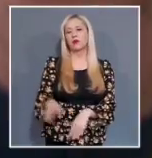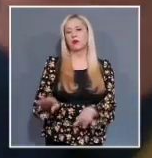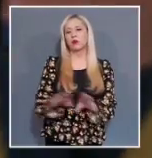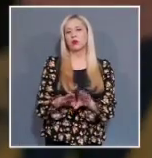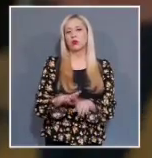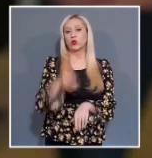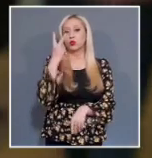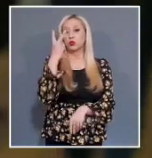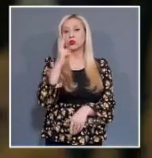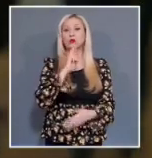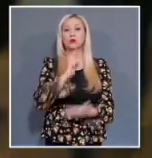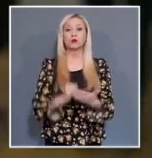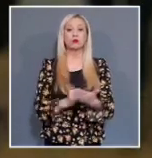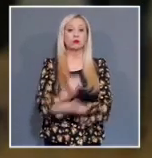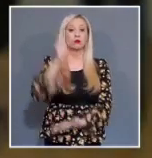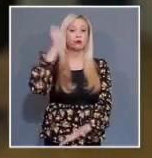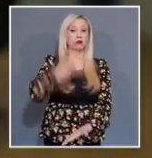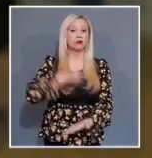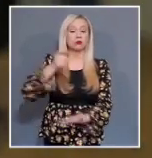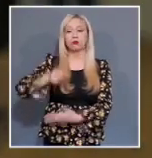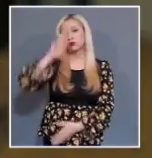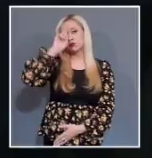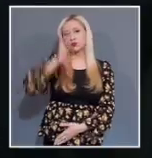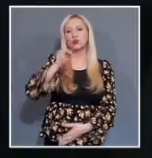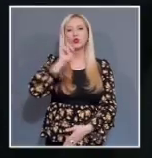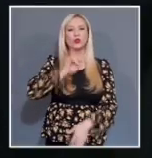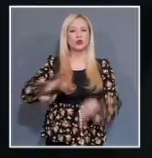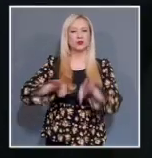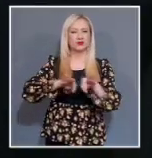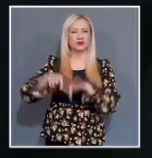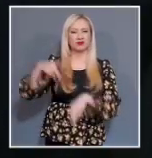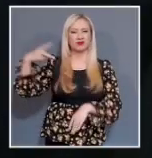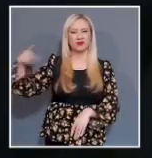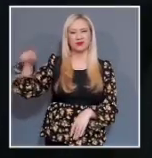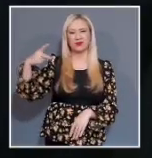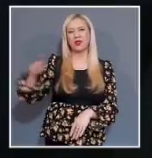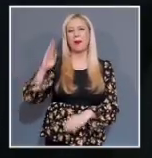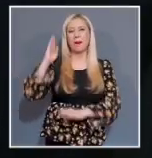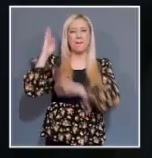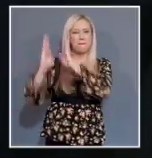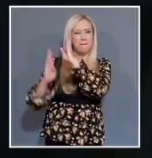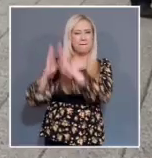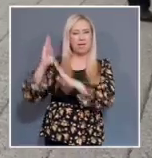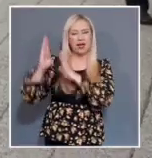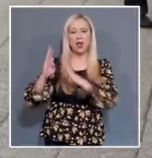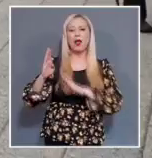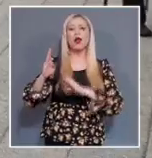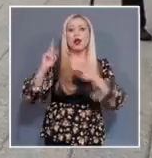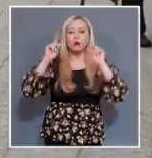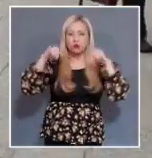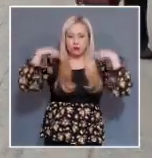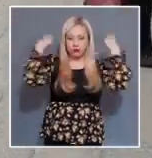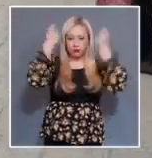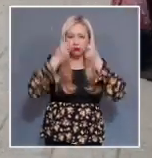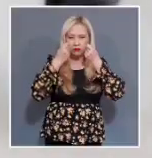se prohibió a una trabajadora del Ayuntamiento de Ans, Bélgica, llevar el velo islámico en el lugar de trabajo, y